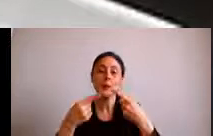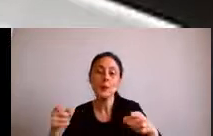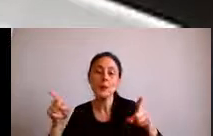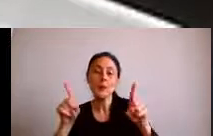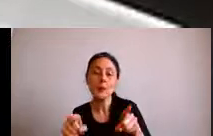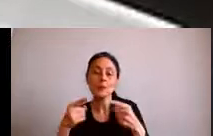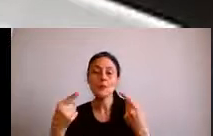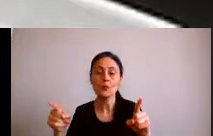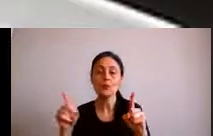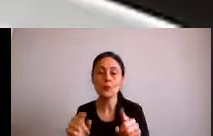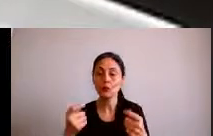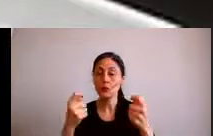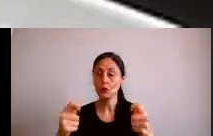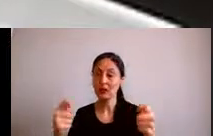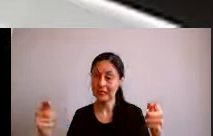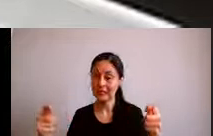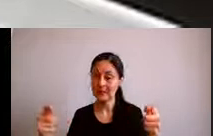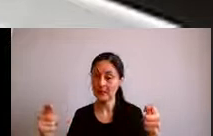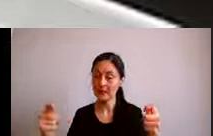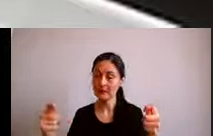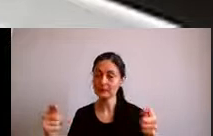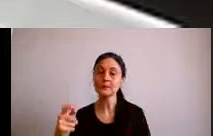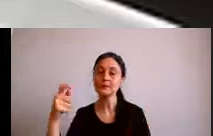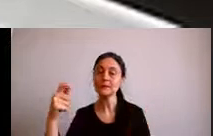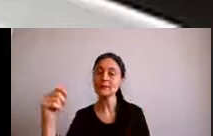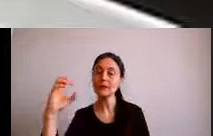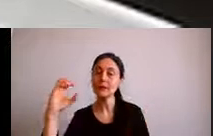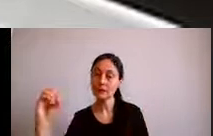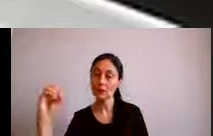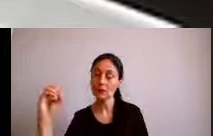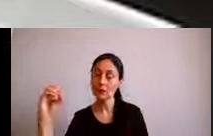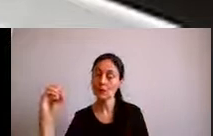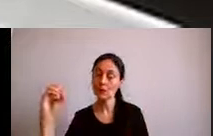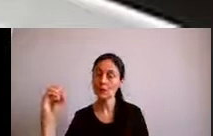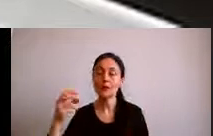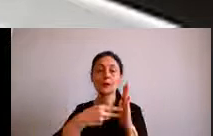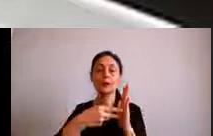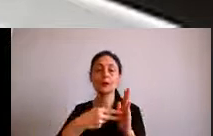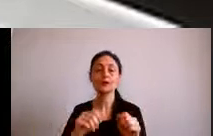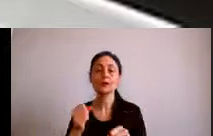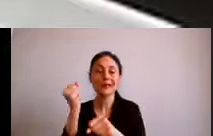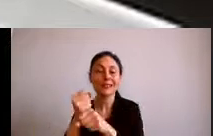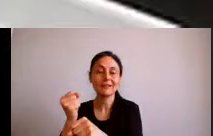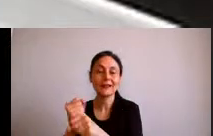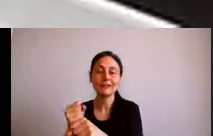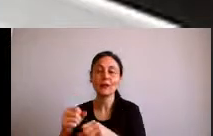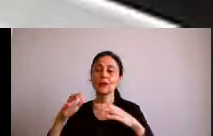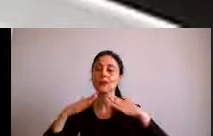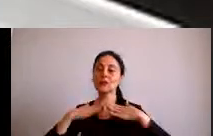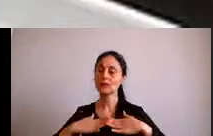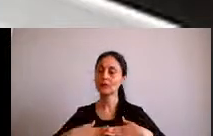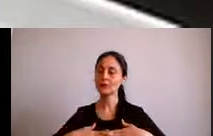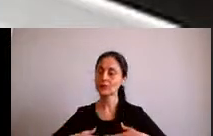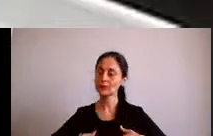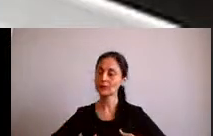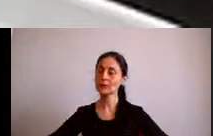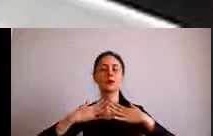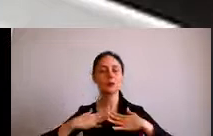ocupacionales han trabajado con estrategias de técnicas de relajación, y generalmente estas estrategias se trabajan en